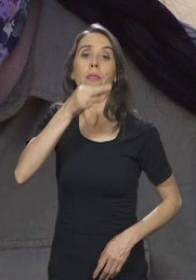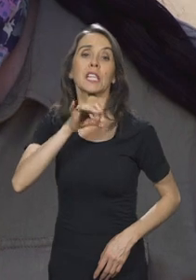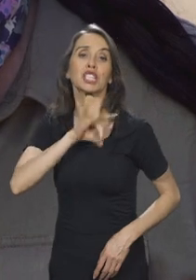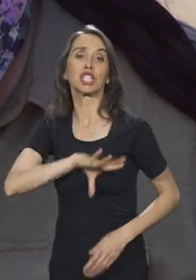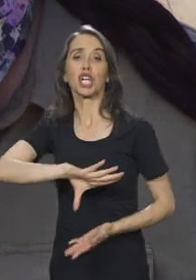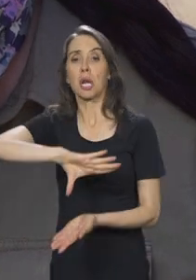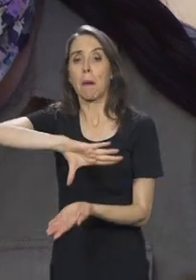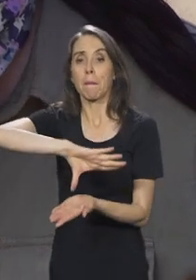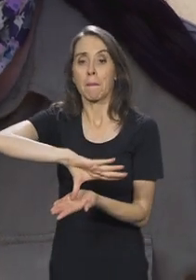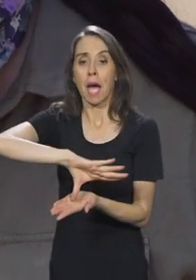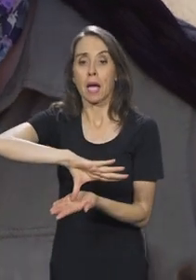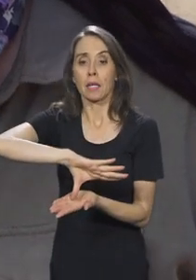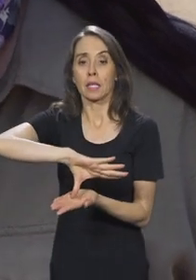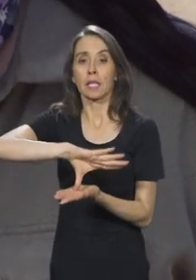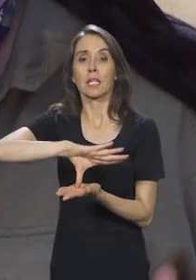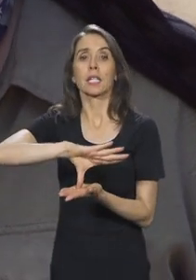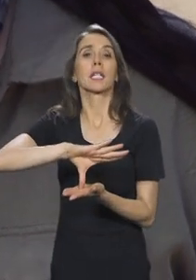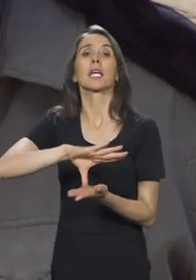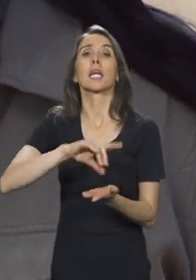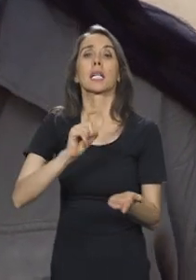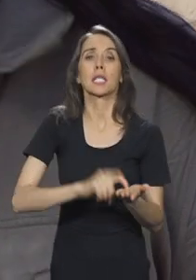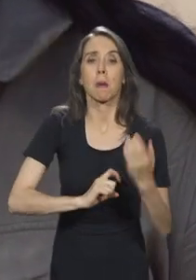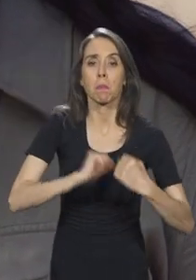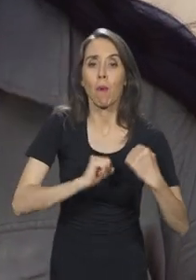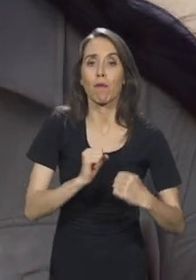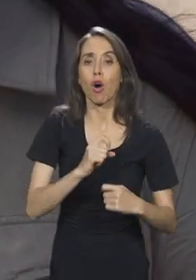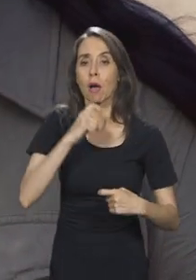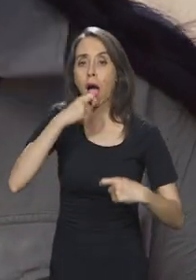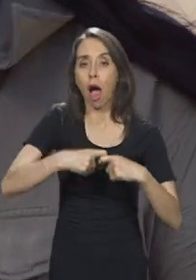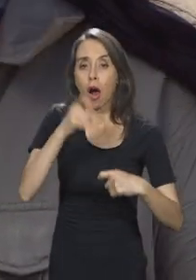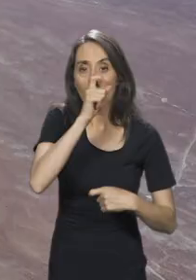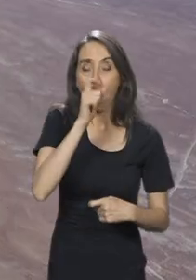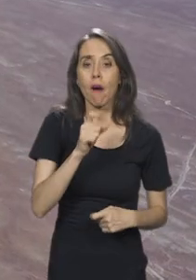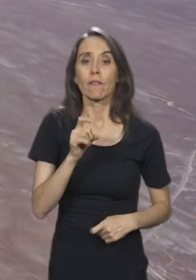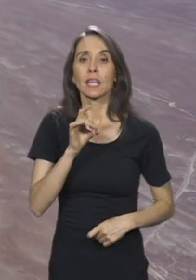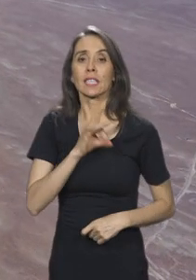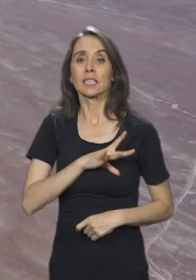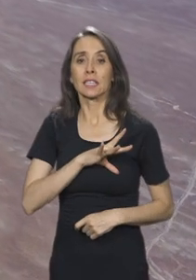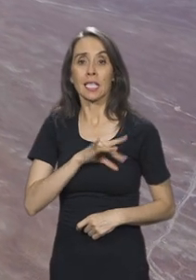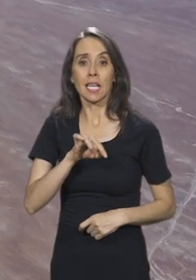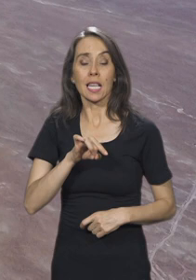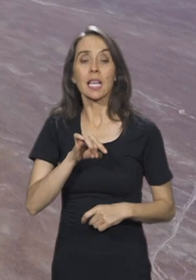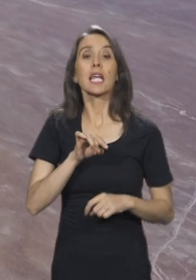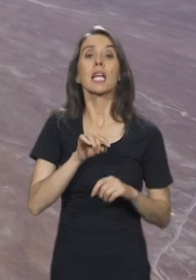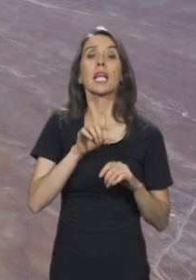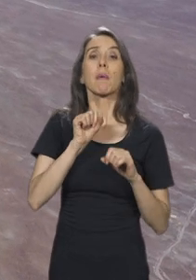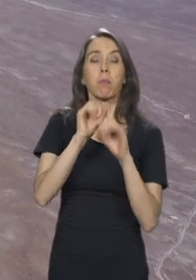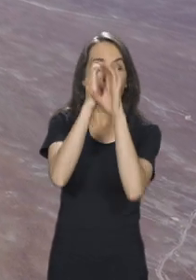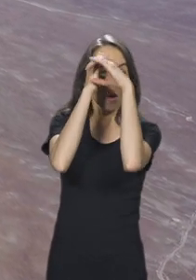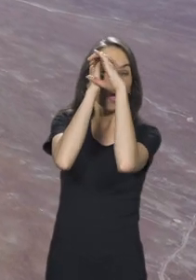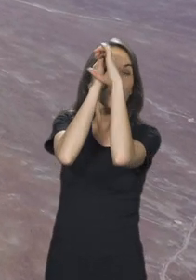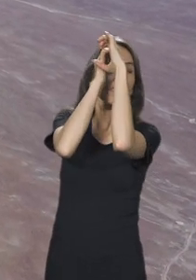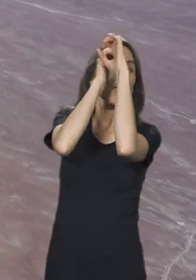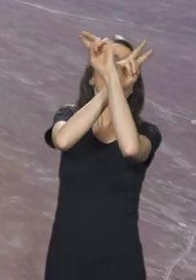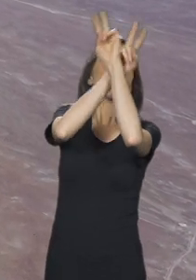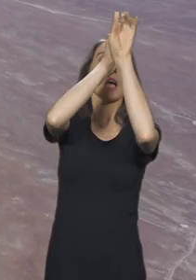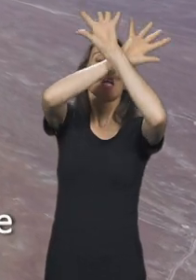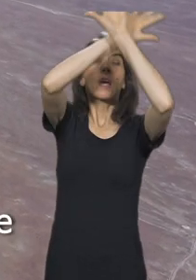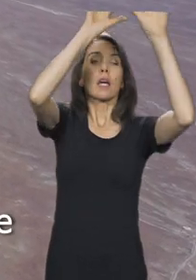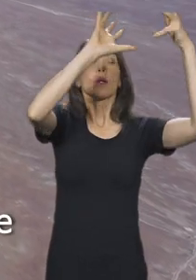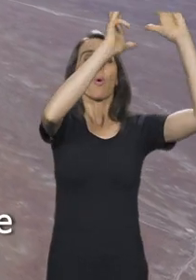declaramos un país de, no sé, un país productor de cobre, un país que es el ojo hacia el